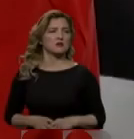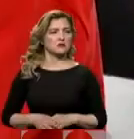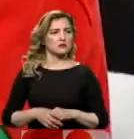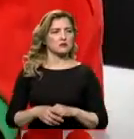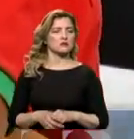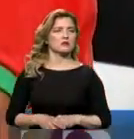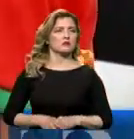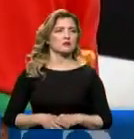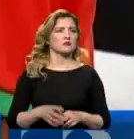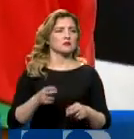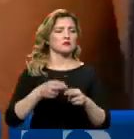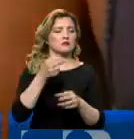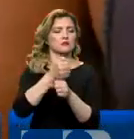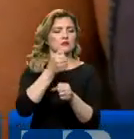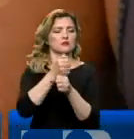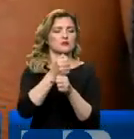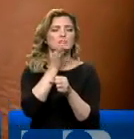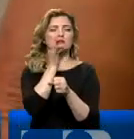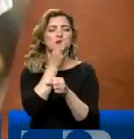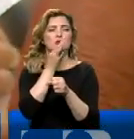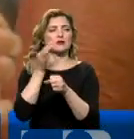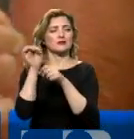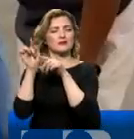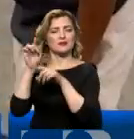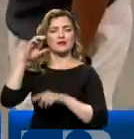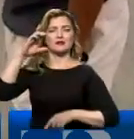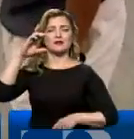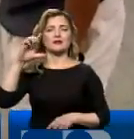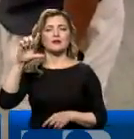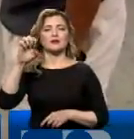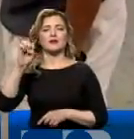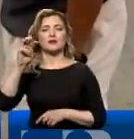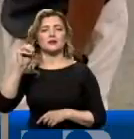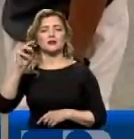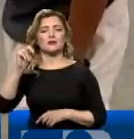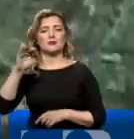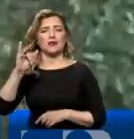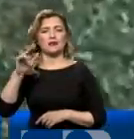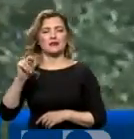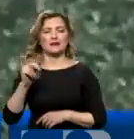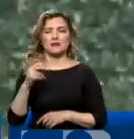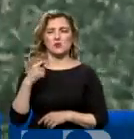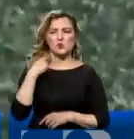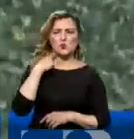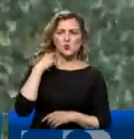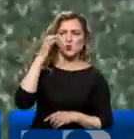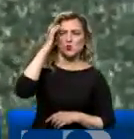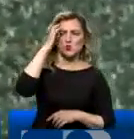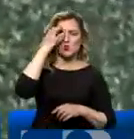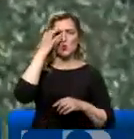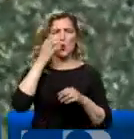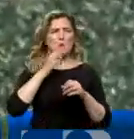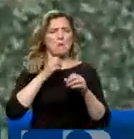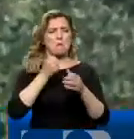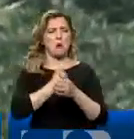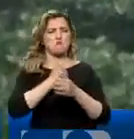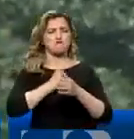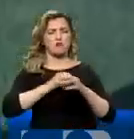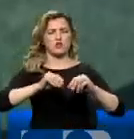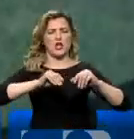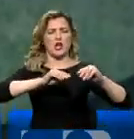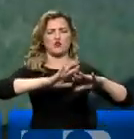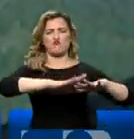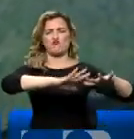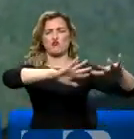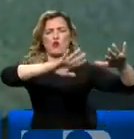varios ex trabajadores de la hacienda la clementina encendieron las alarmas la propiedad de casi 12 mil hectáreas ubicada en la provincia